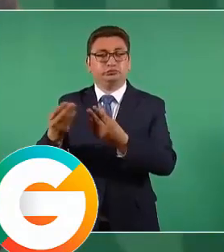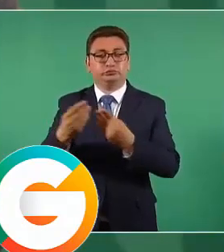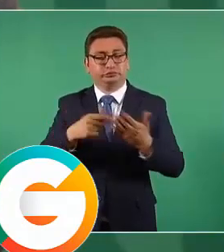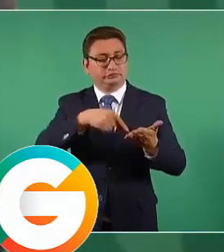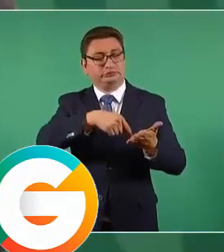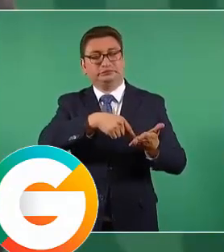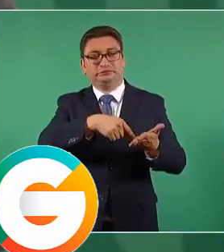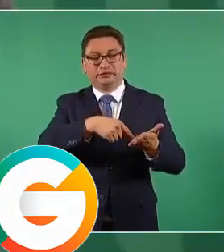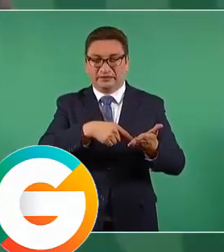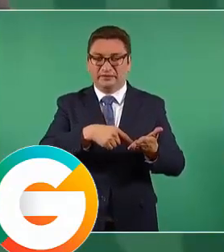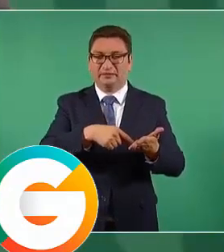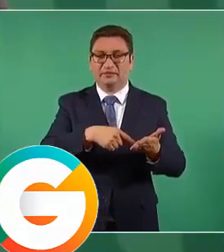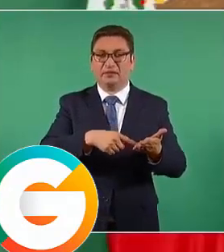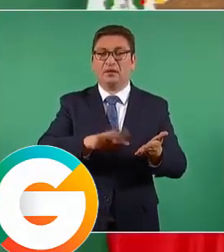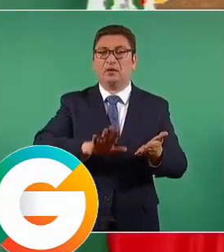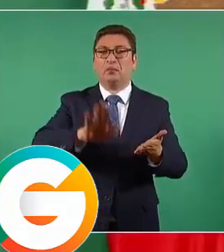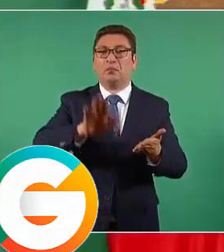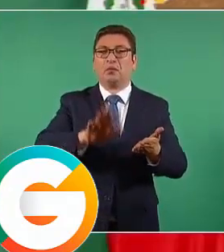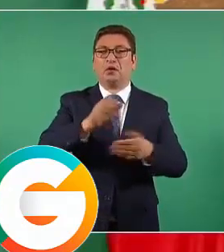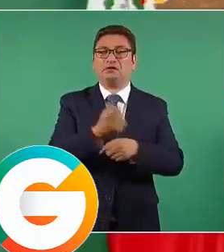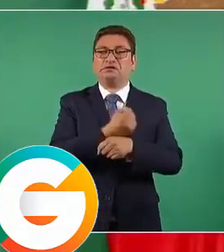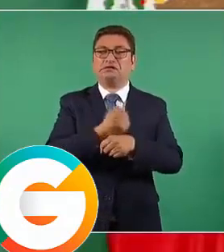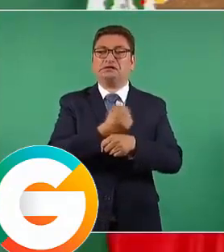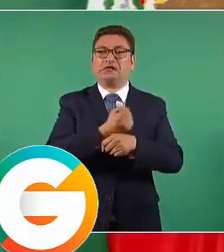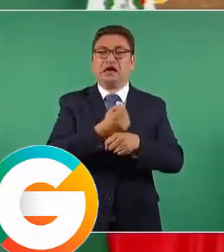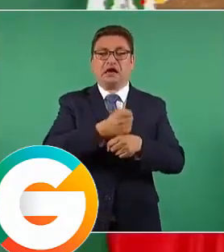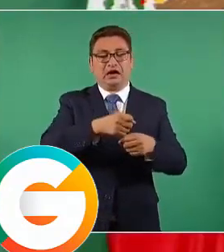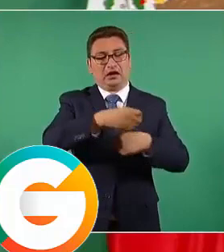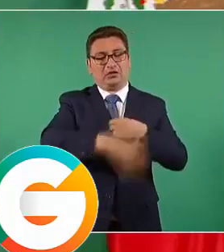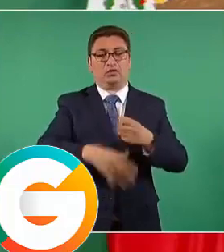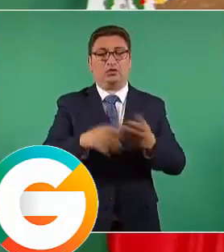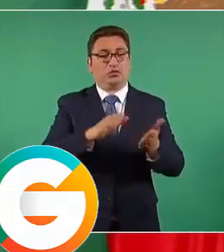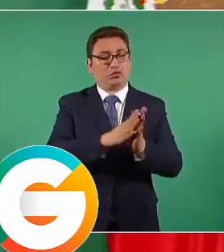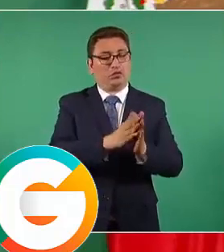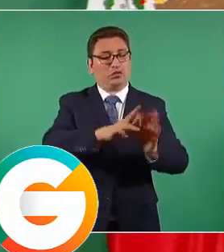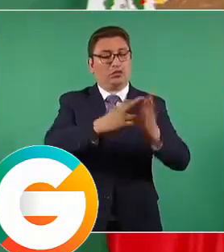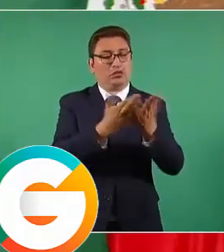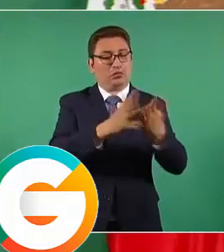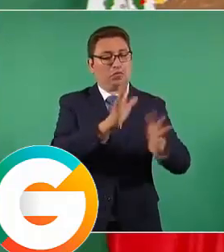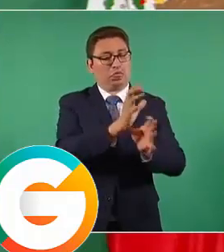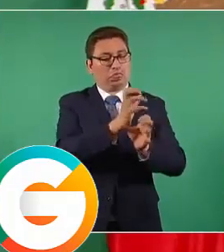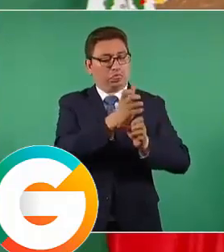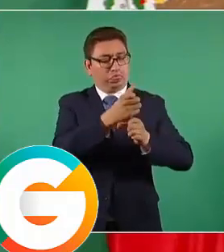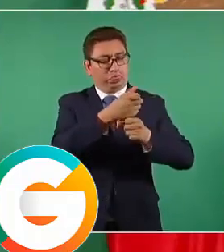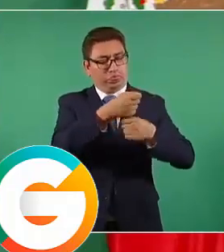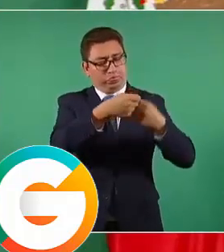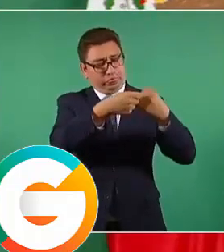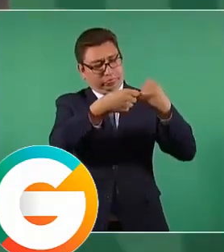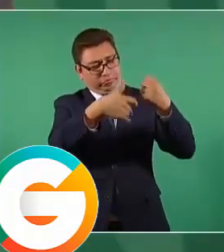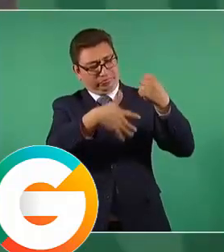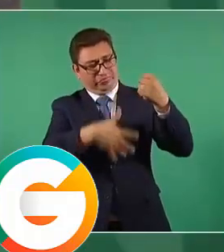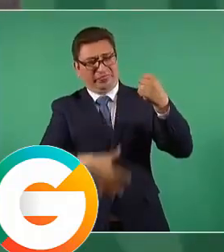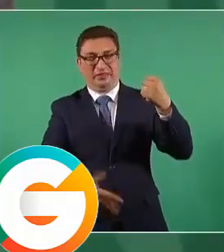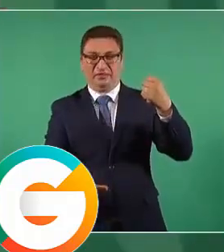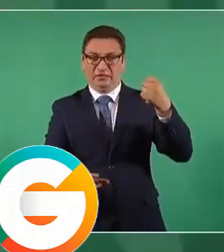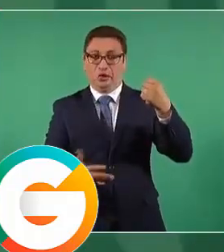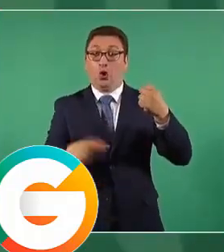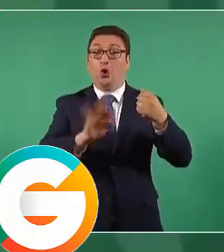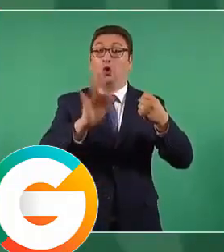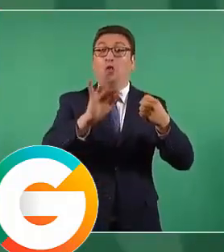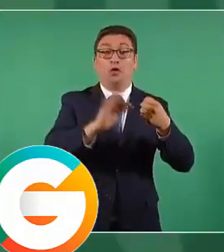Dicen que si se mojaba o se exprimía ya era sangre, y si se le quemaba